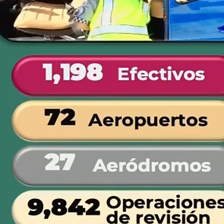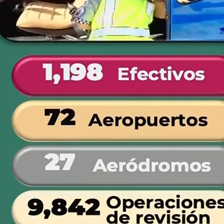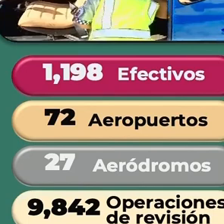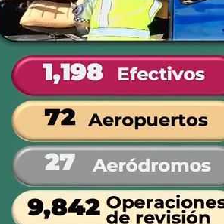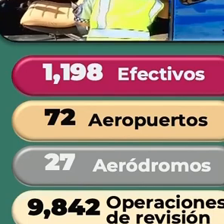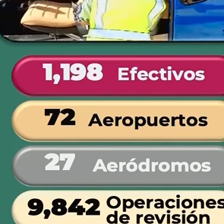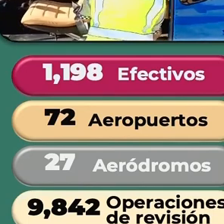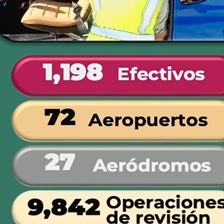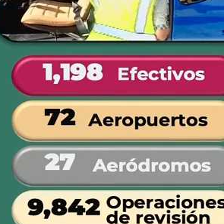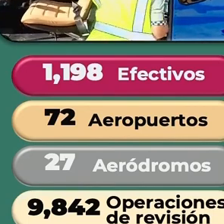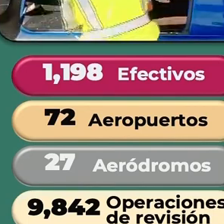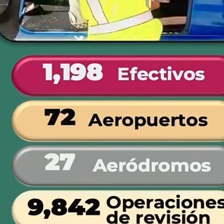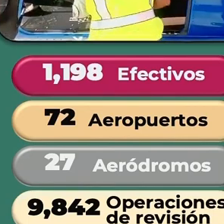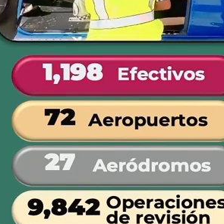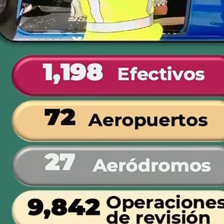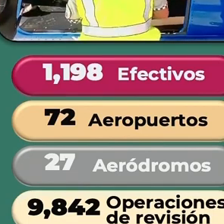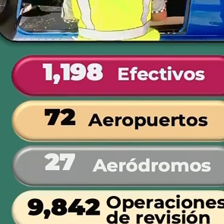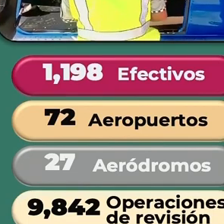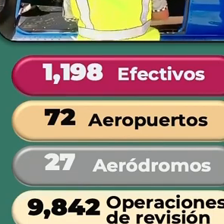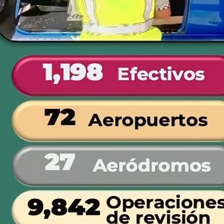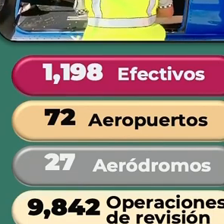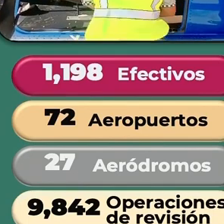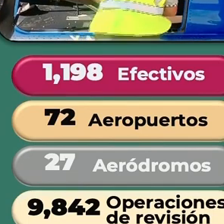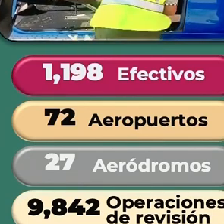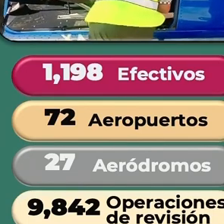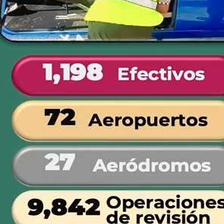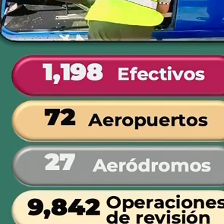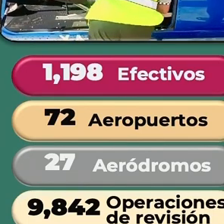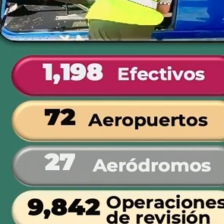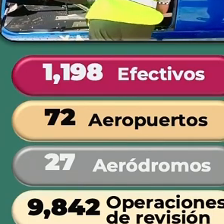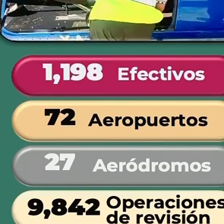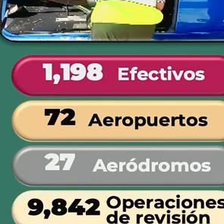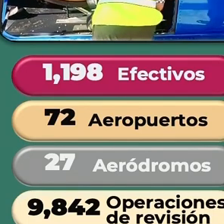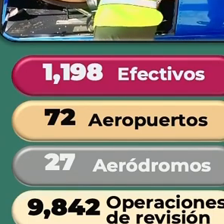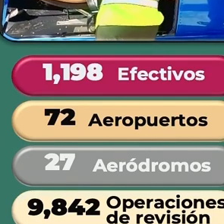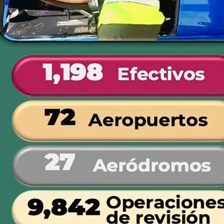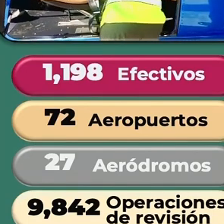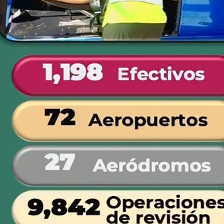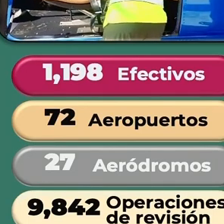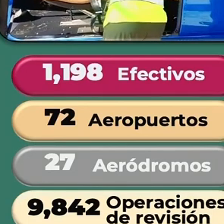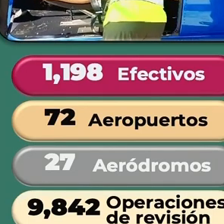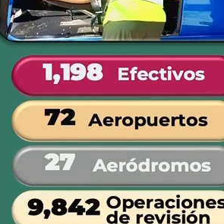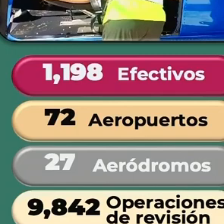que tenemos ahí 7.574 efectivos,